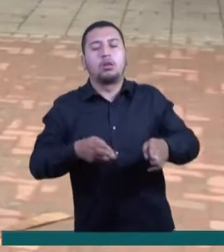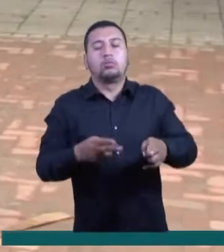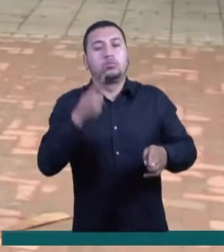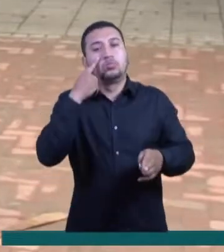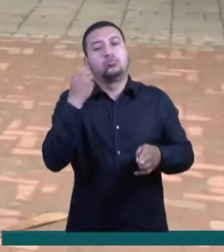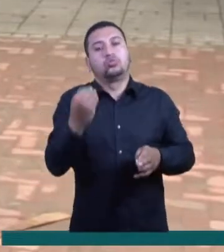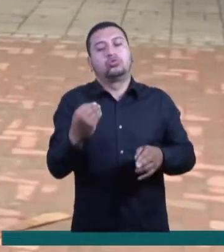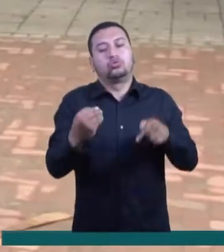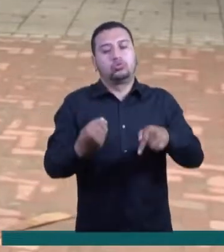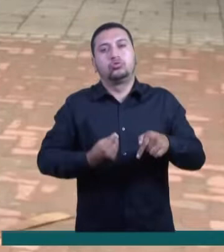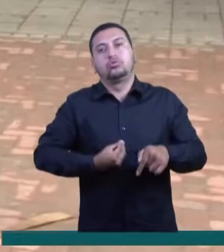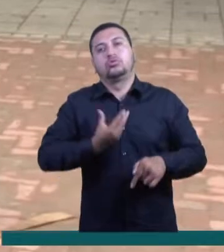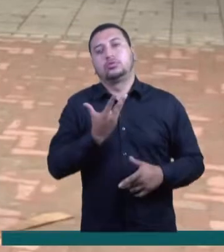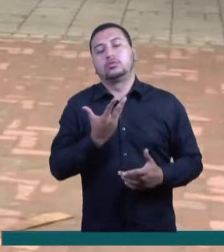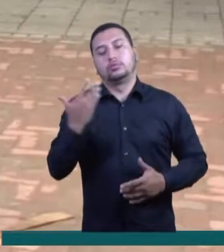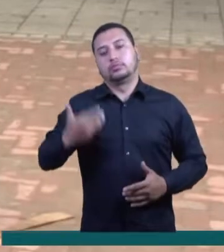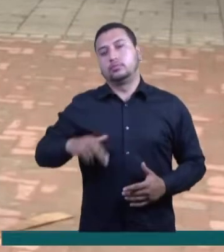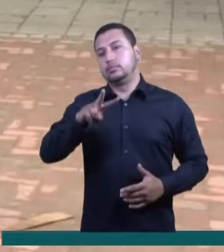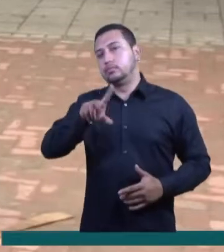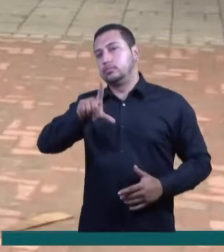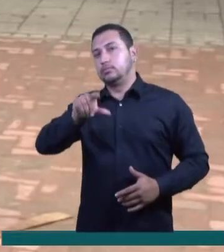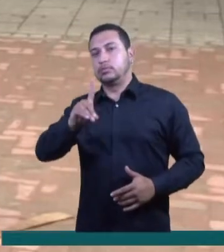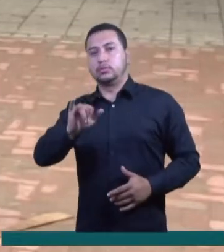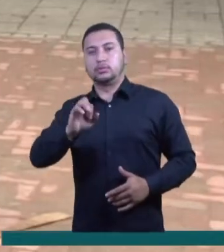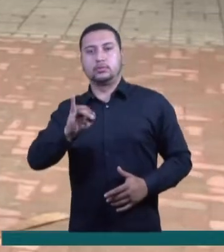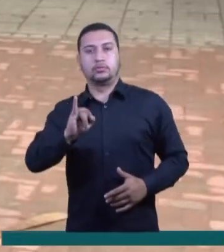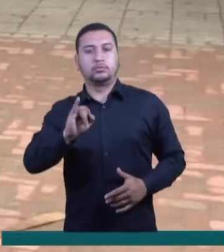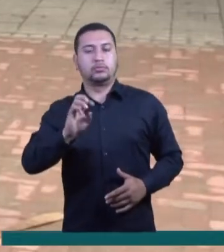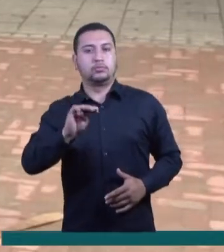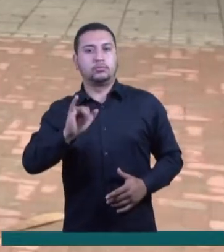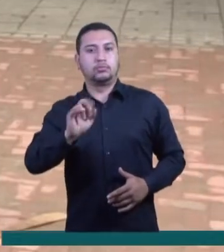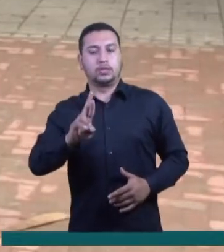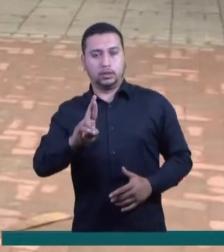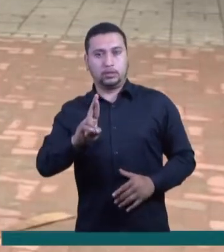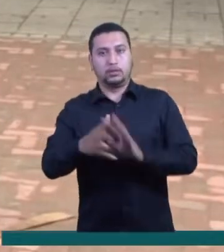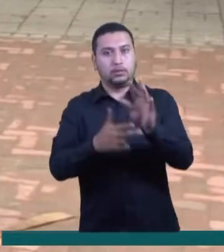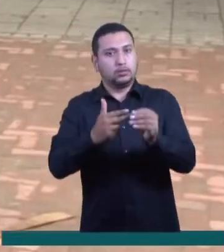cuadrado. Desde Florencia y con la cámara de Jairo Rocha, Vladimir Illich, Enlace 13.